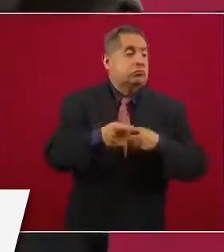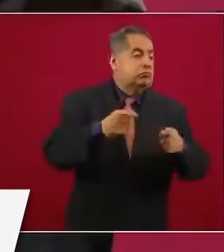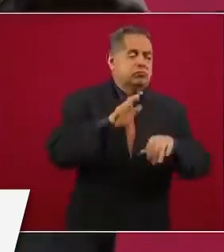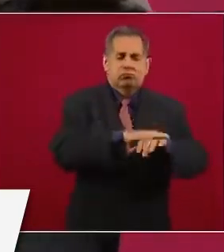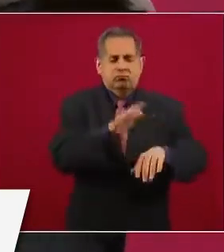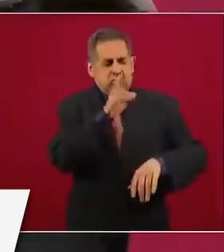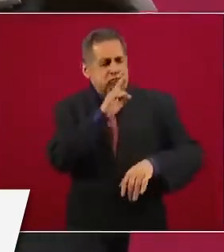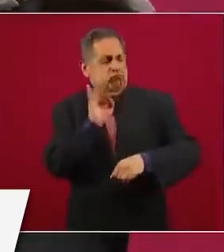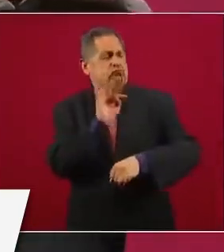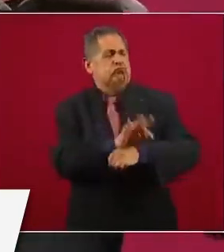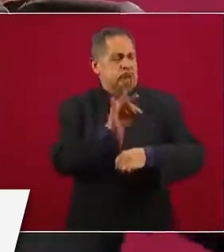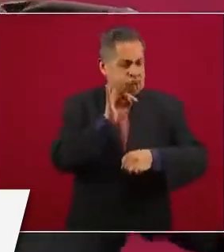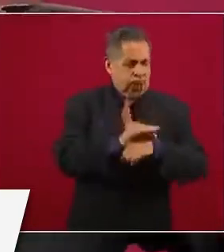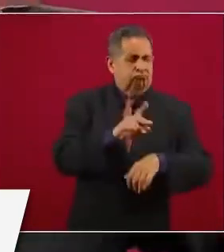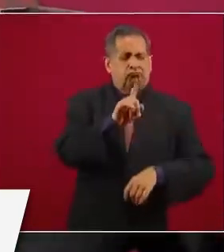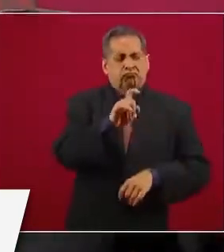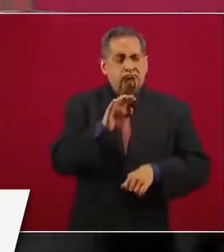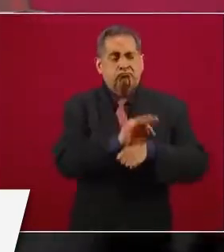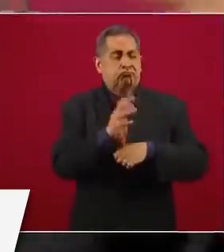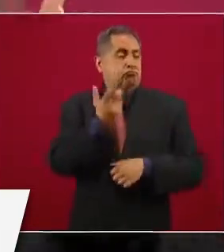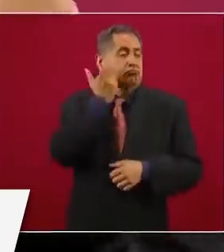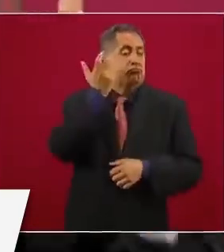bandera.